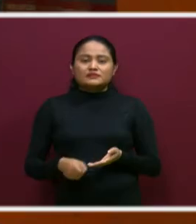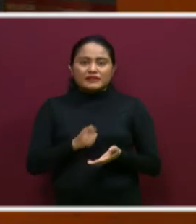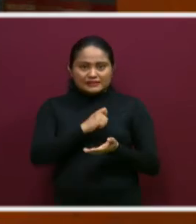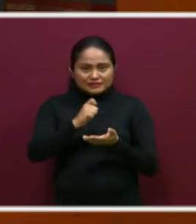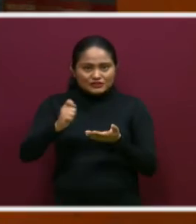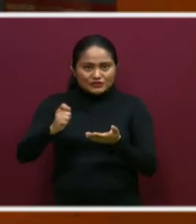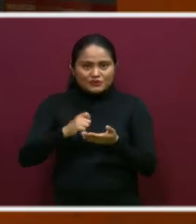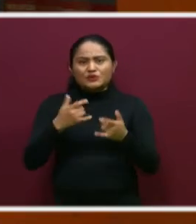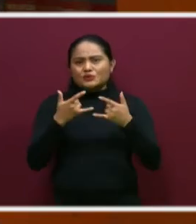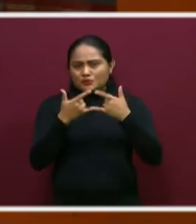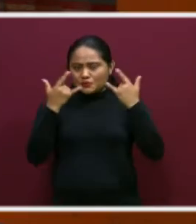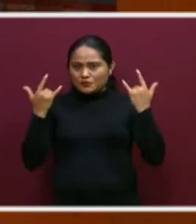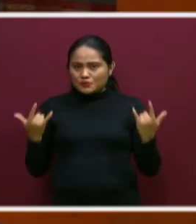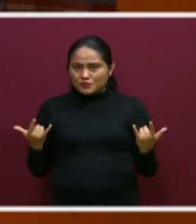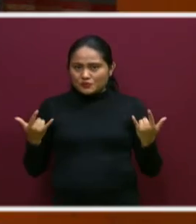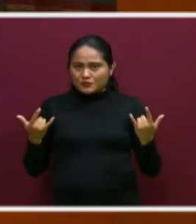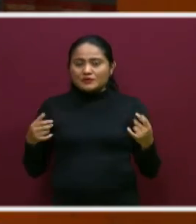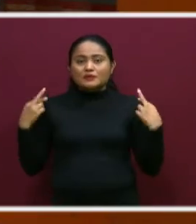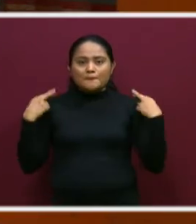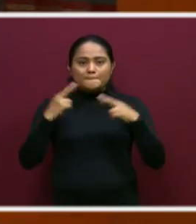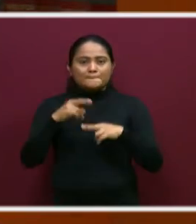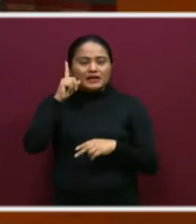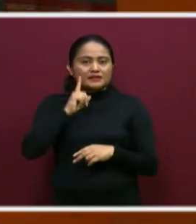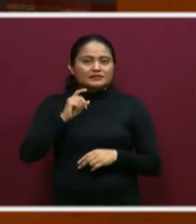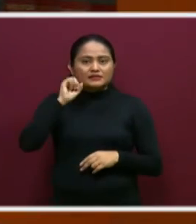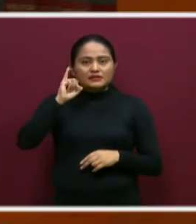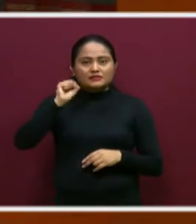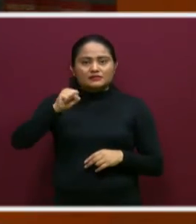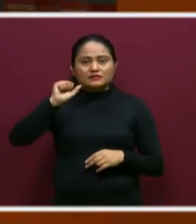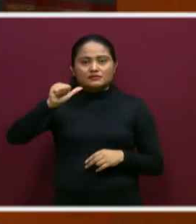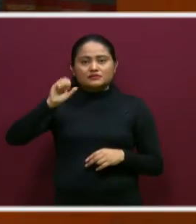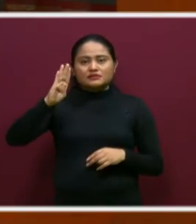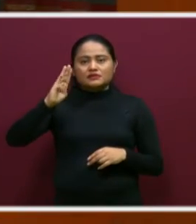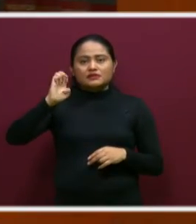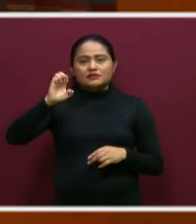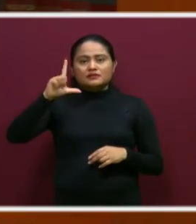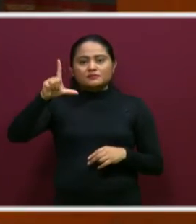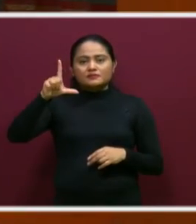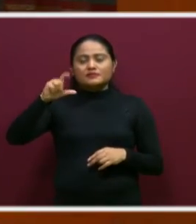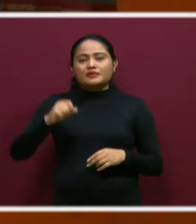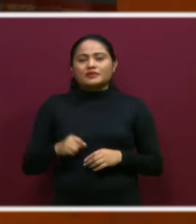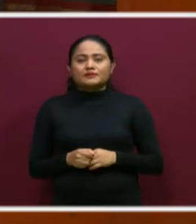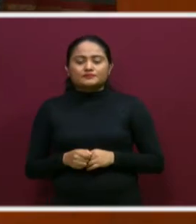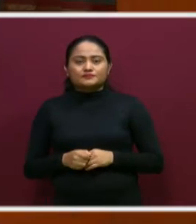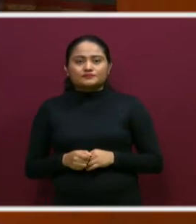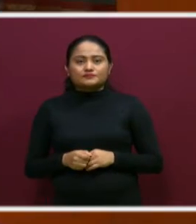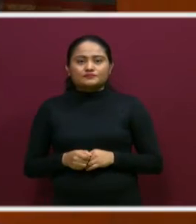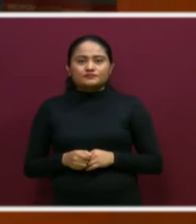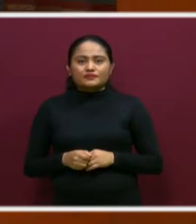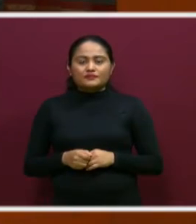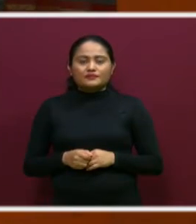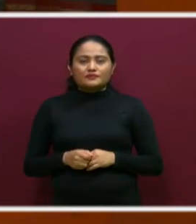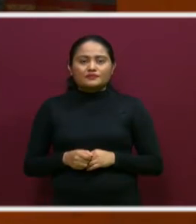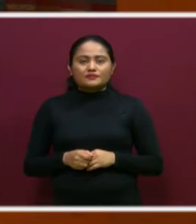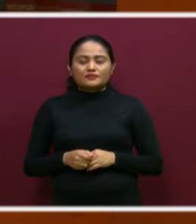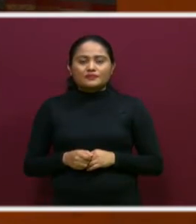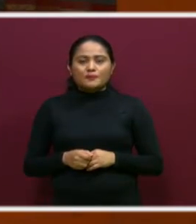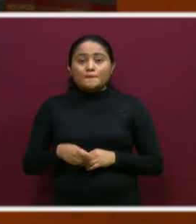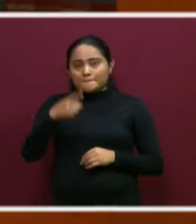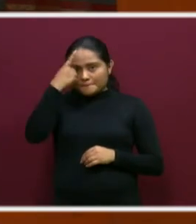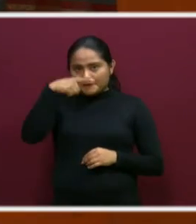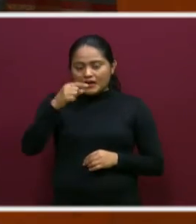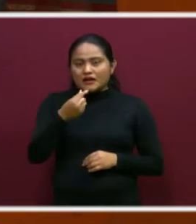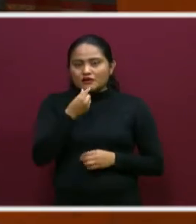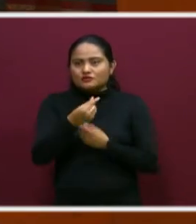que fue ganador en literatura el taller está pensado en dar las estructuras básicas para todos los niños que quieran realizar un cuento